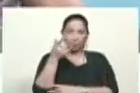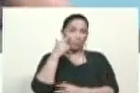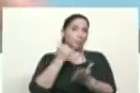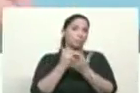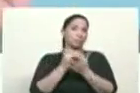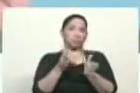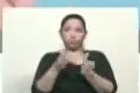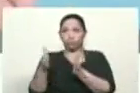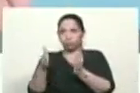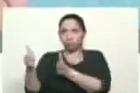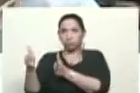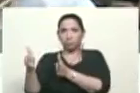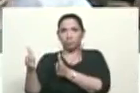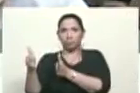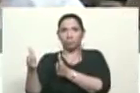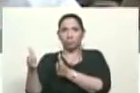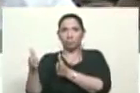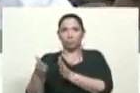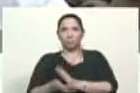ponen.